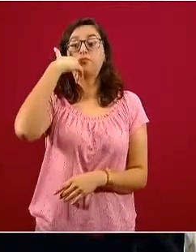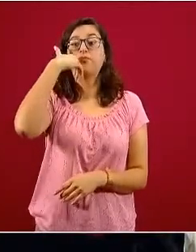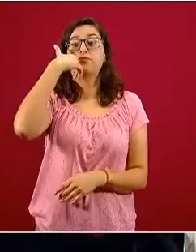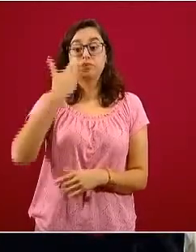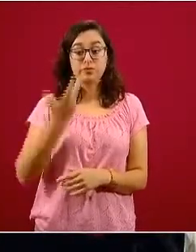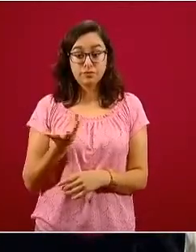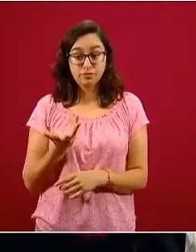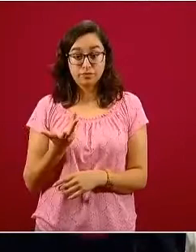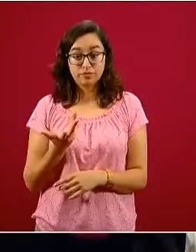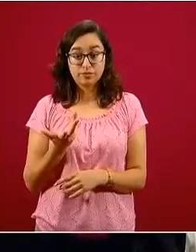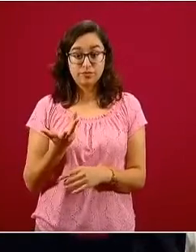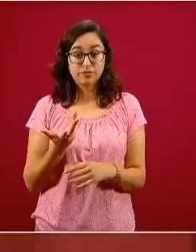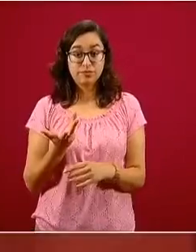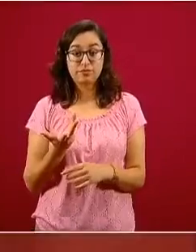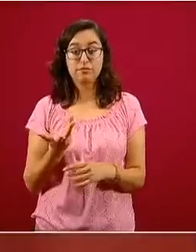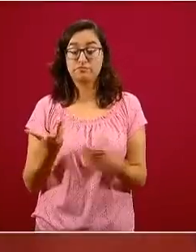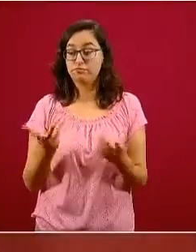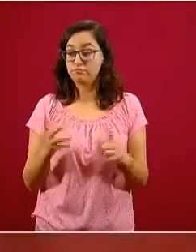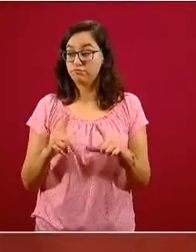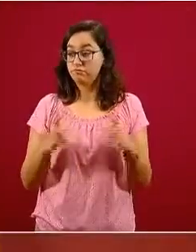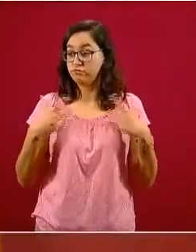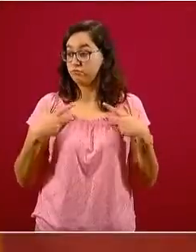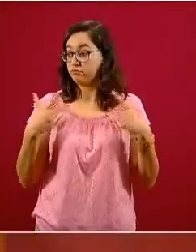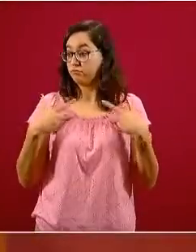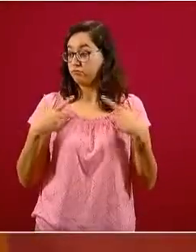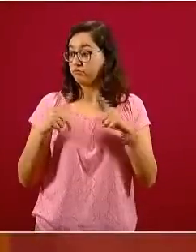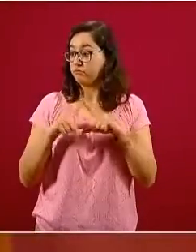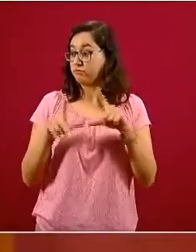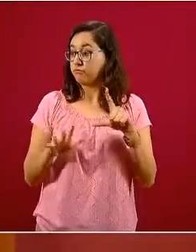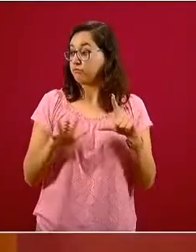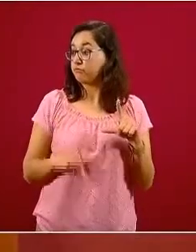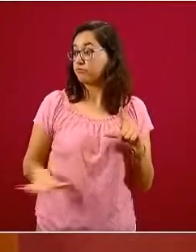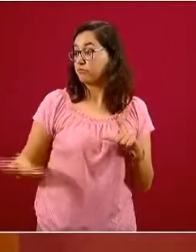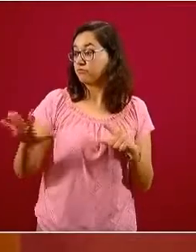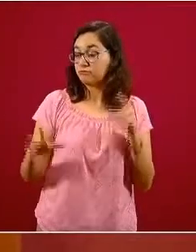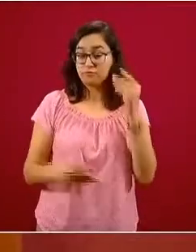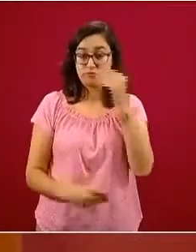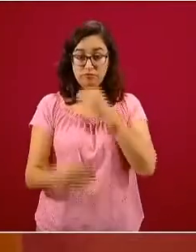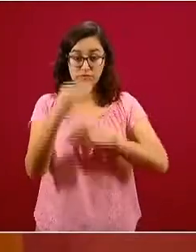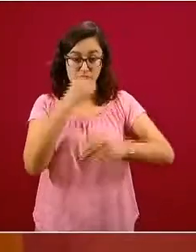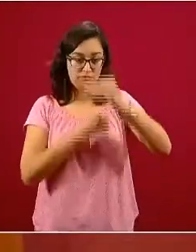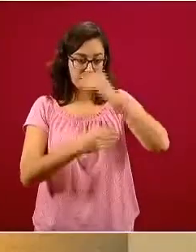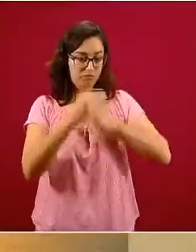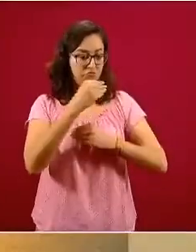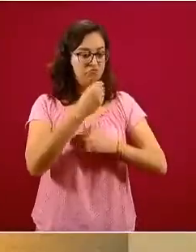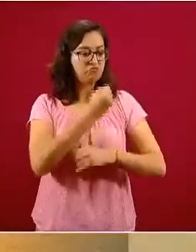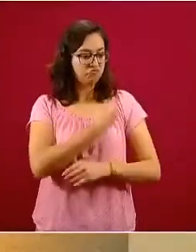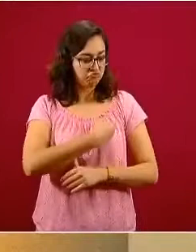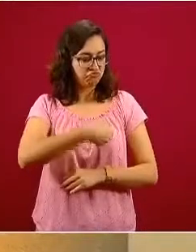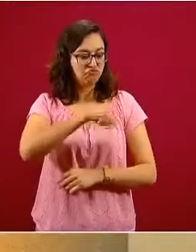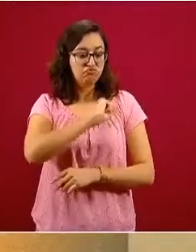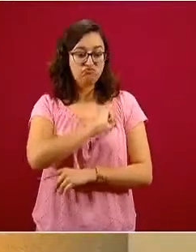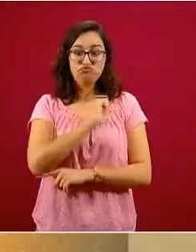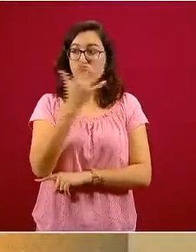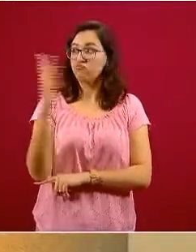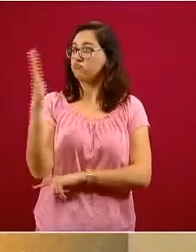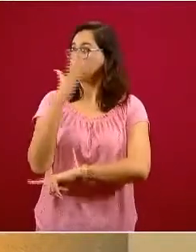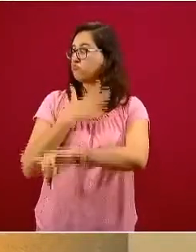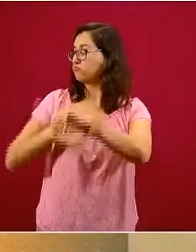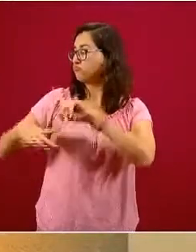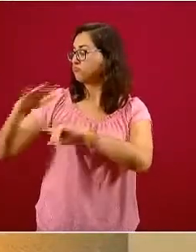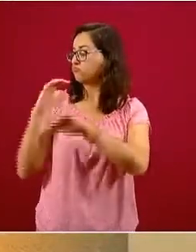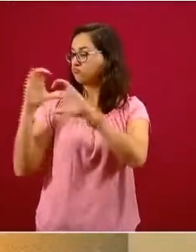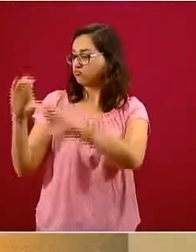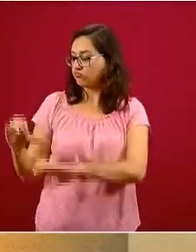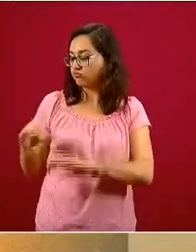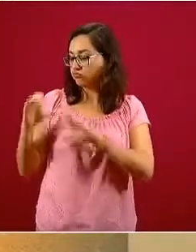México adopte una alimentación saludable y sostenible, que aumente los años de